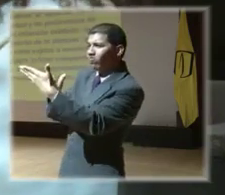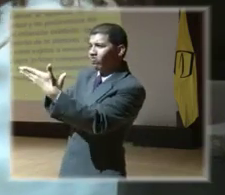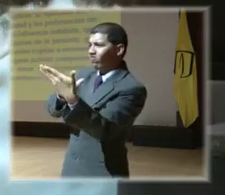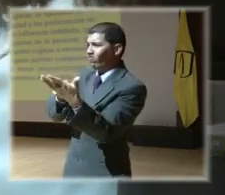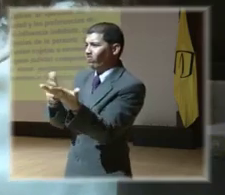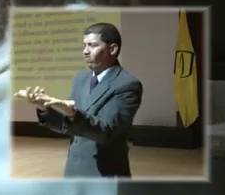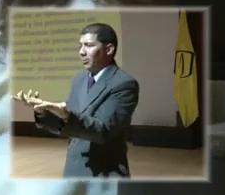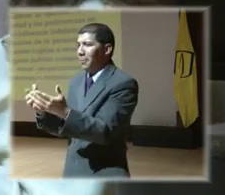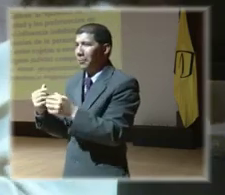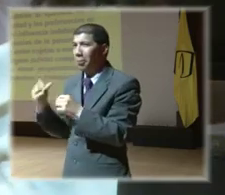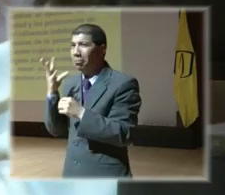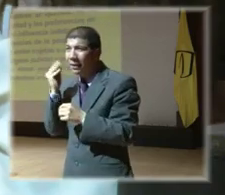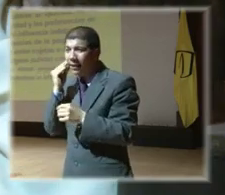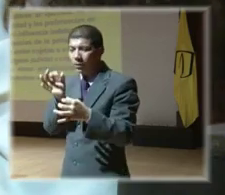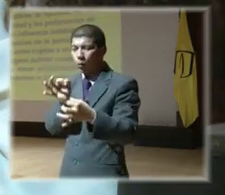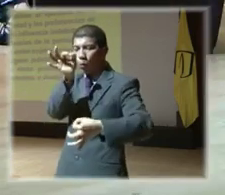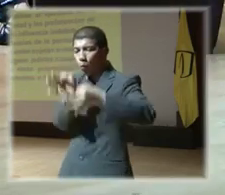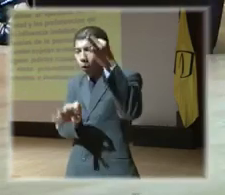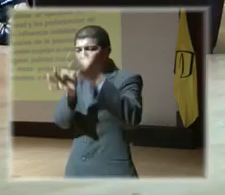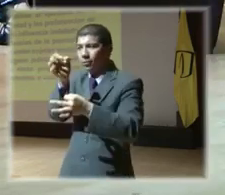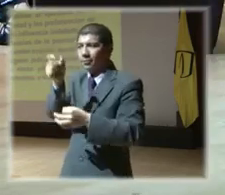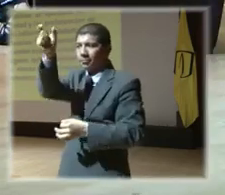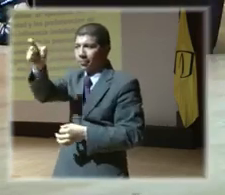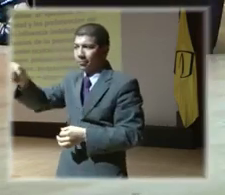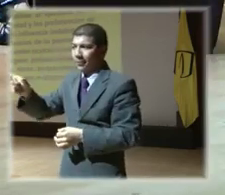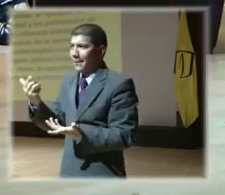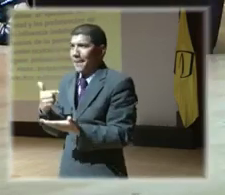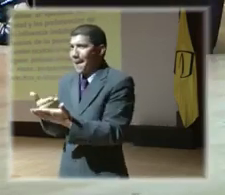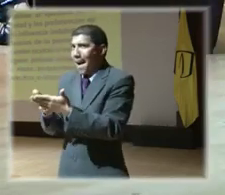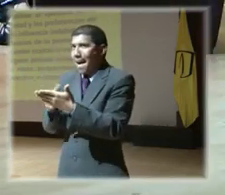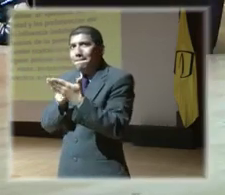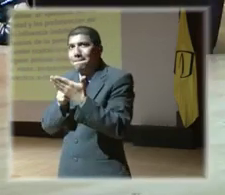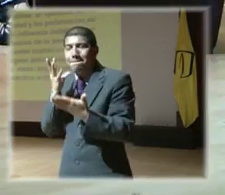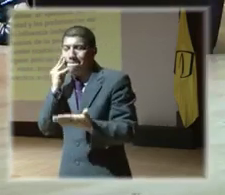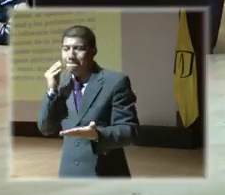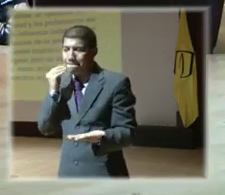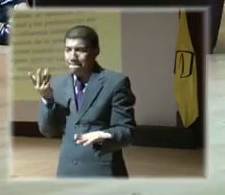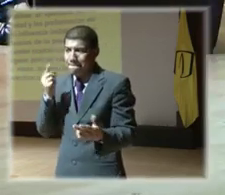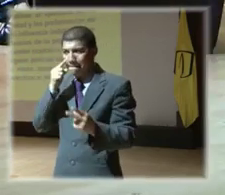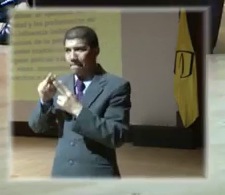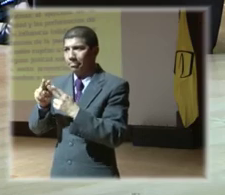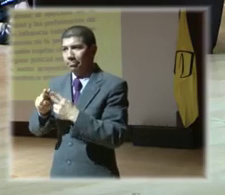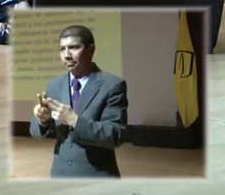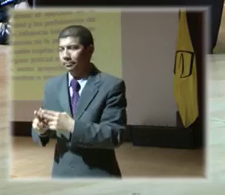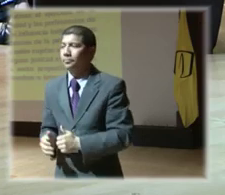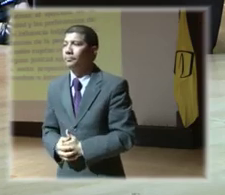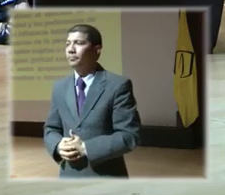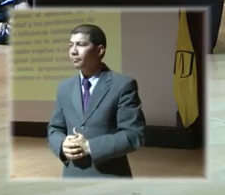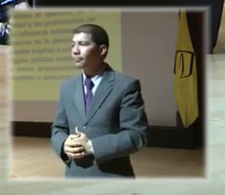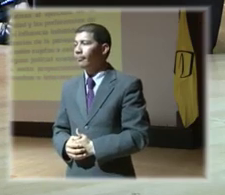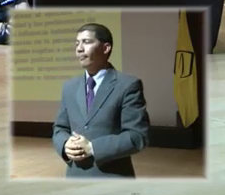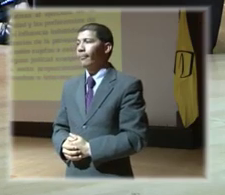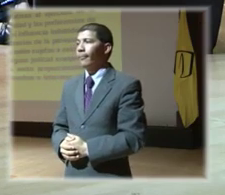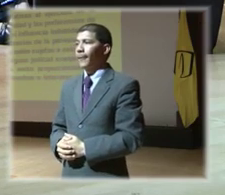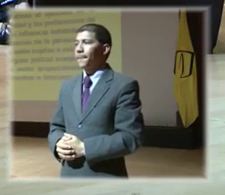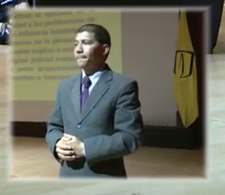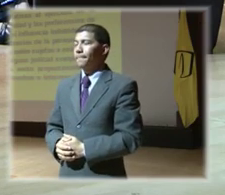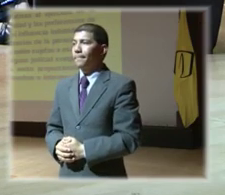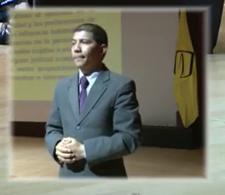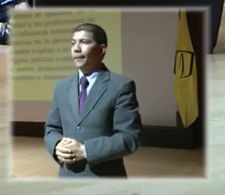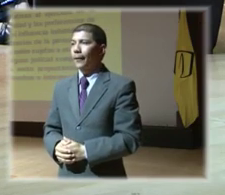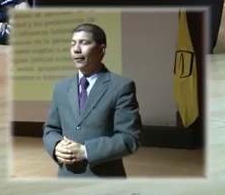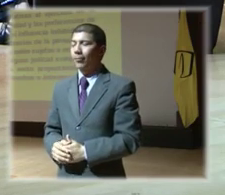tampoco conozco. Sí, no, y en el trabajo de país a nivel nacional, es a nivel internacional, sí vemos una práctica de psiquiatrización de